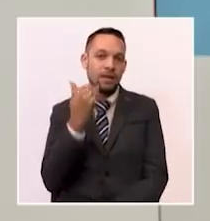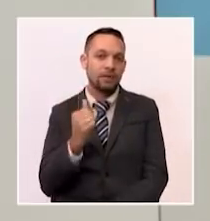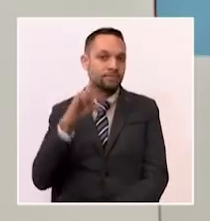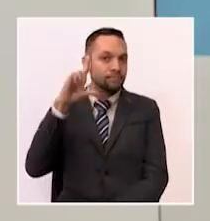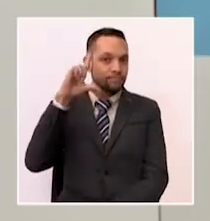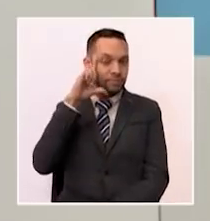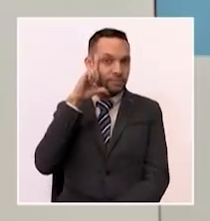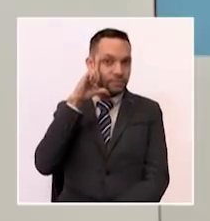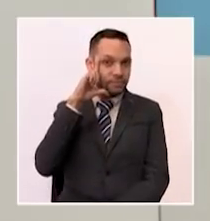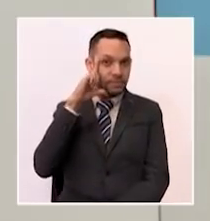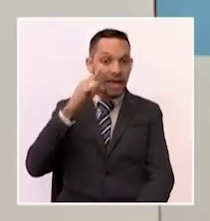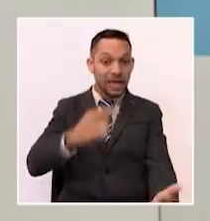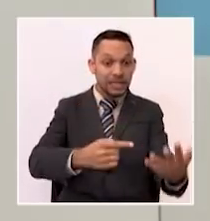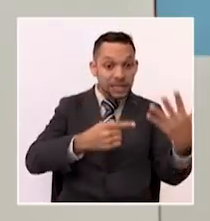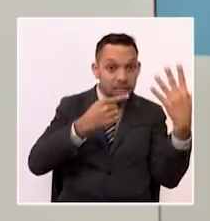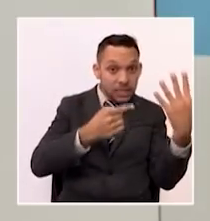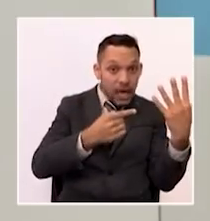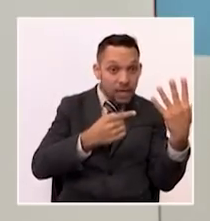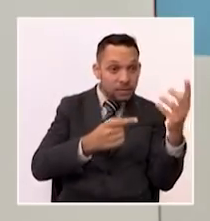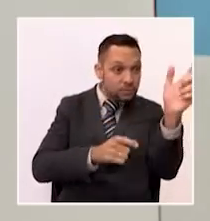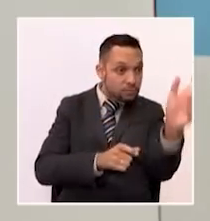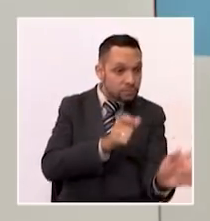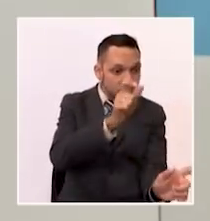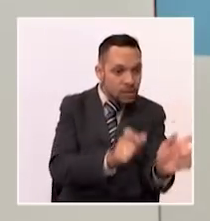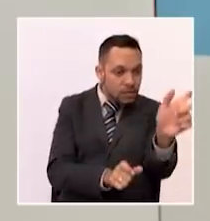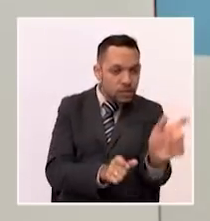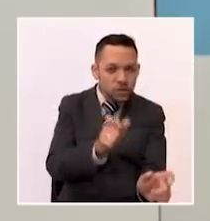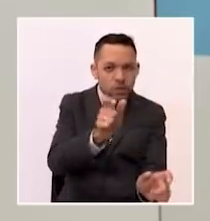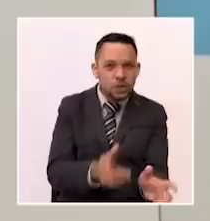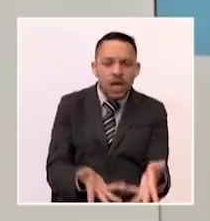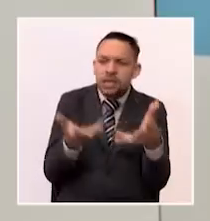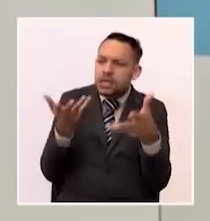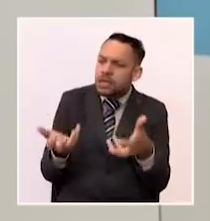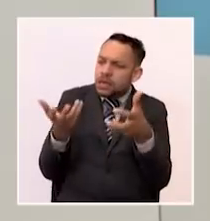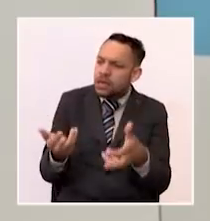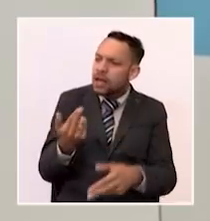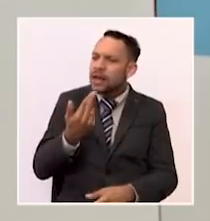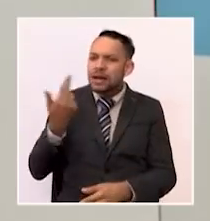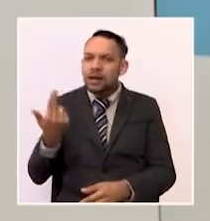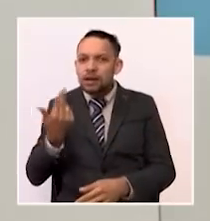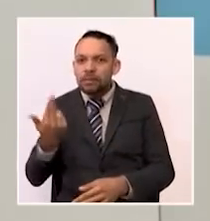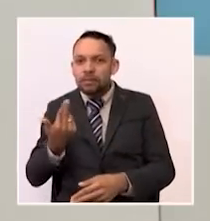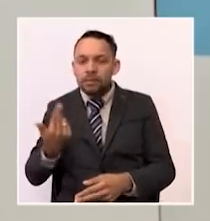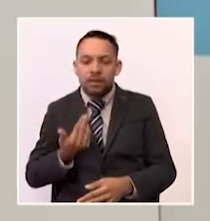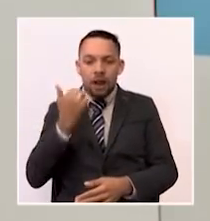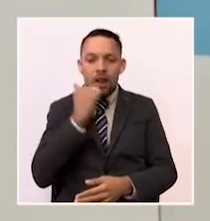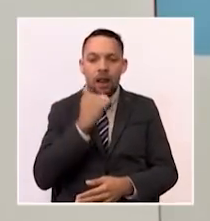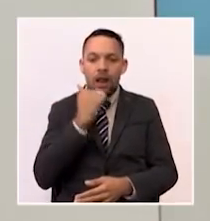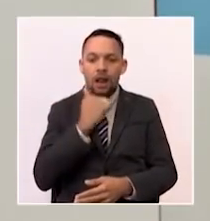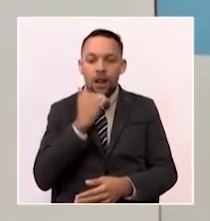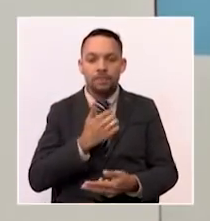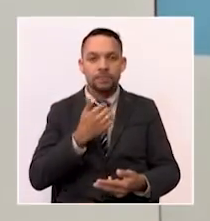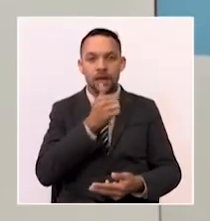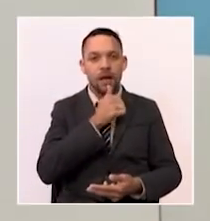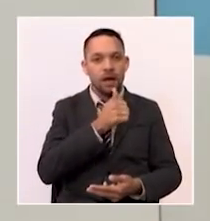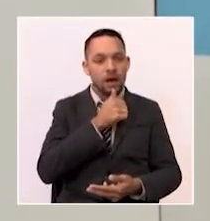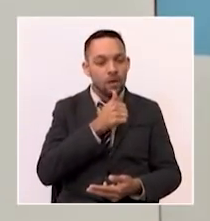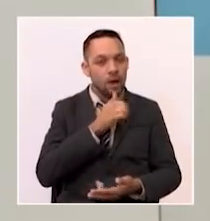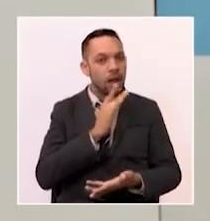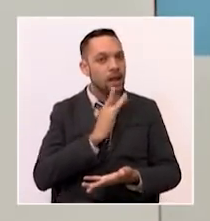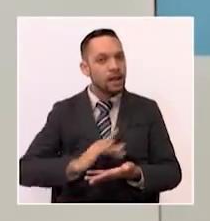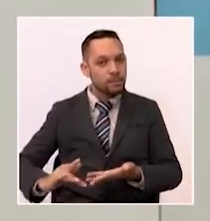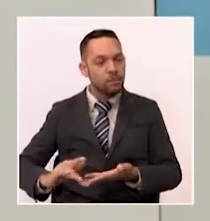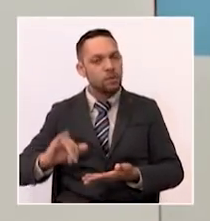preguntas y personas que quieren reiterar y quieren que nosotros repitamos sobre el tema del aseo vaginal, y para eso